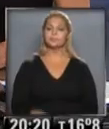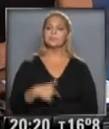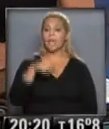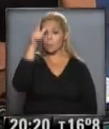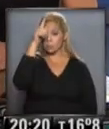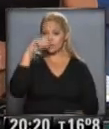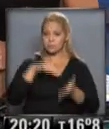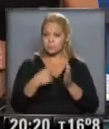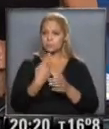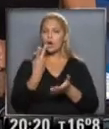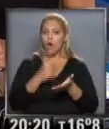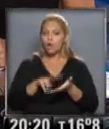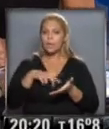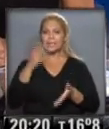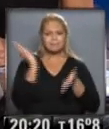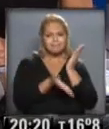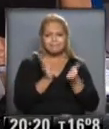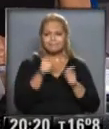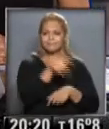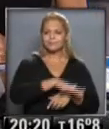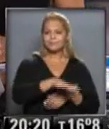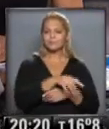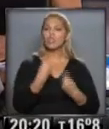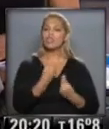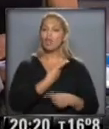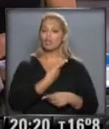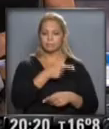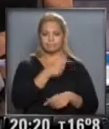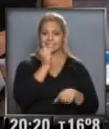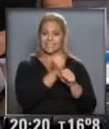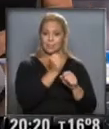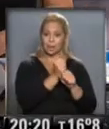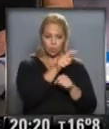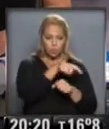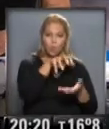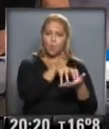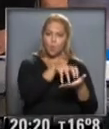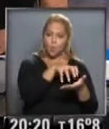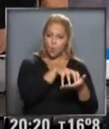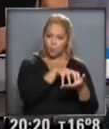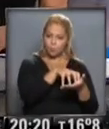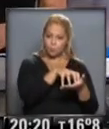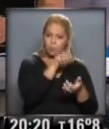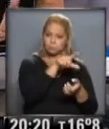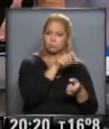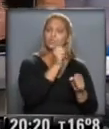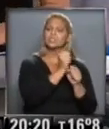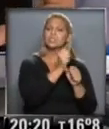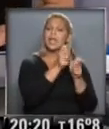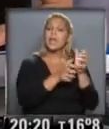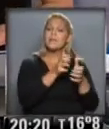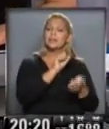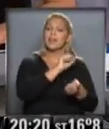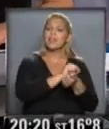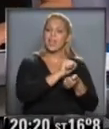La Policía Metropolitana volvió a reprimir. En este caso se trata de trabajadores de una cooperativa gráfica. Y esto